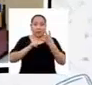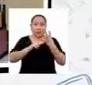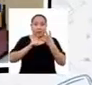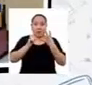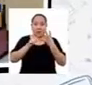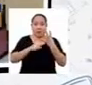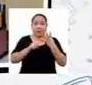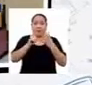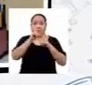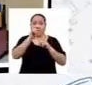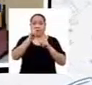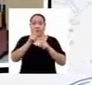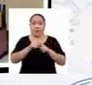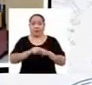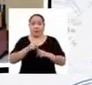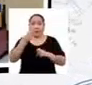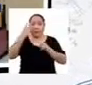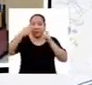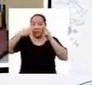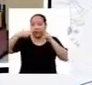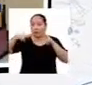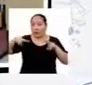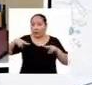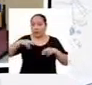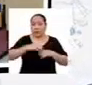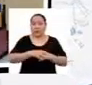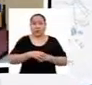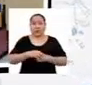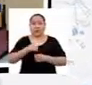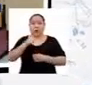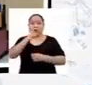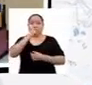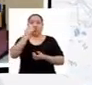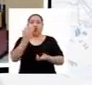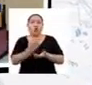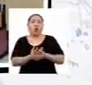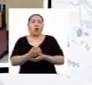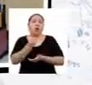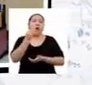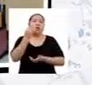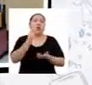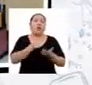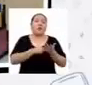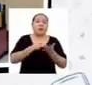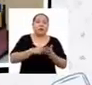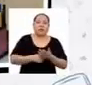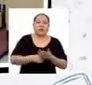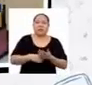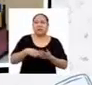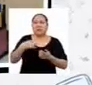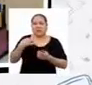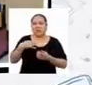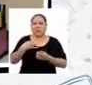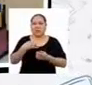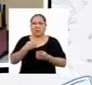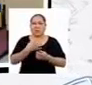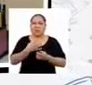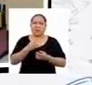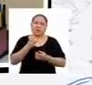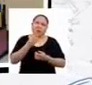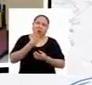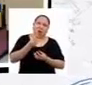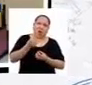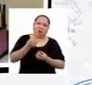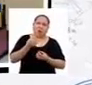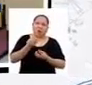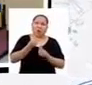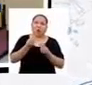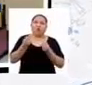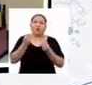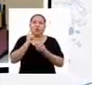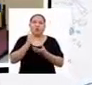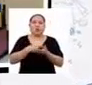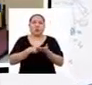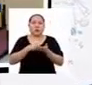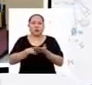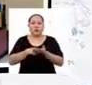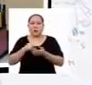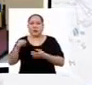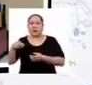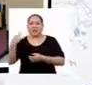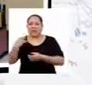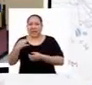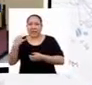se han considerado los valores como nunca, a veces, con frecuencia, siempre. ¿A qué tipo de